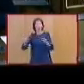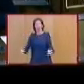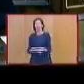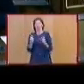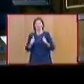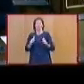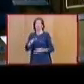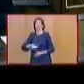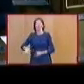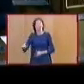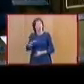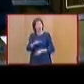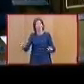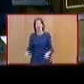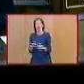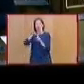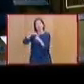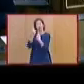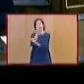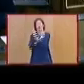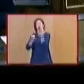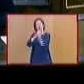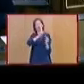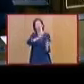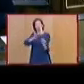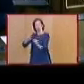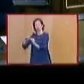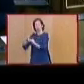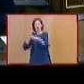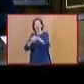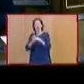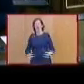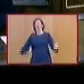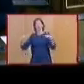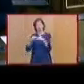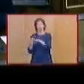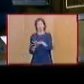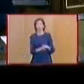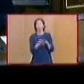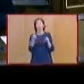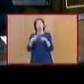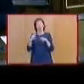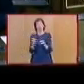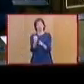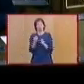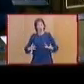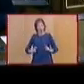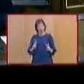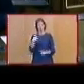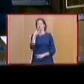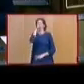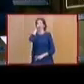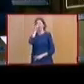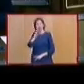donde se viva y de la situación económica que se tenga. Y en políticas activas de empleo, también estamos preocupados porque no se ha hecho